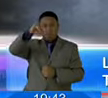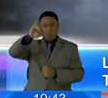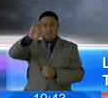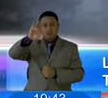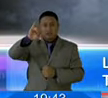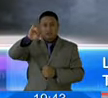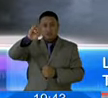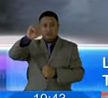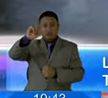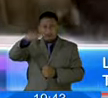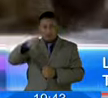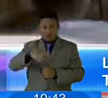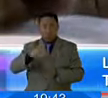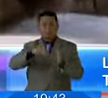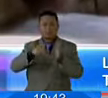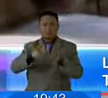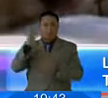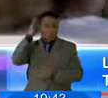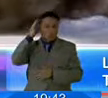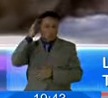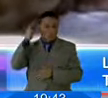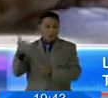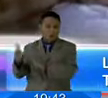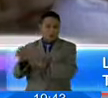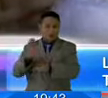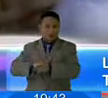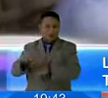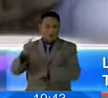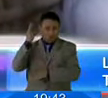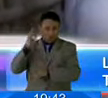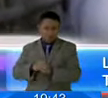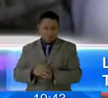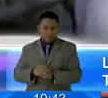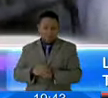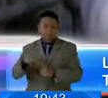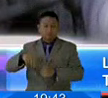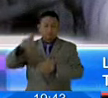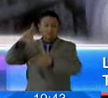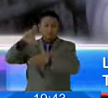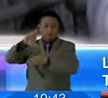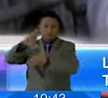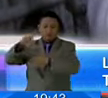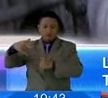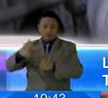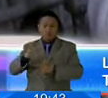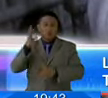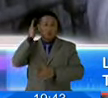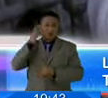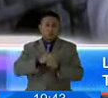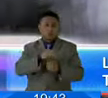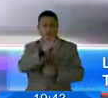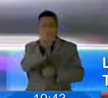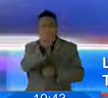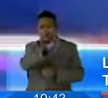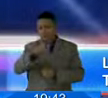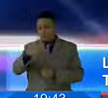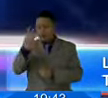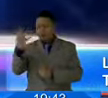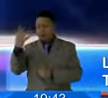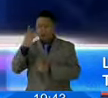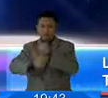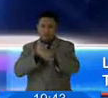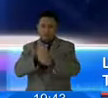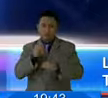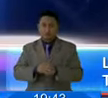por razón de su género, y esta es la principal causa de muerte de latinas entre 15 y 44 años. En